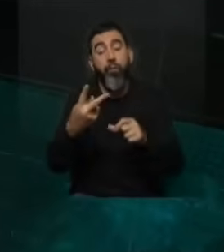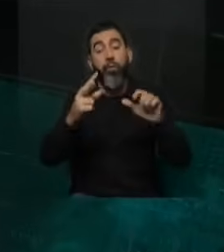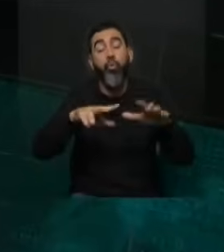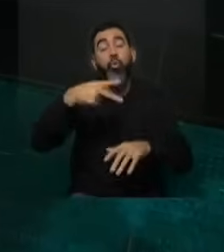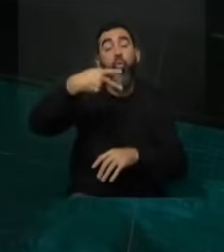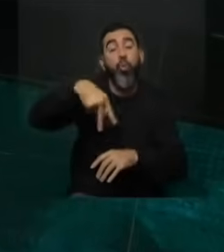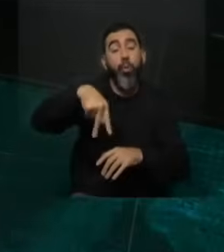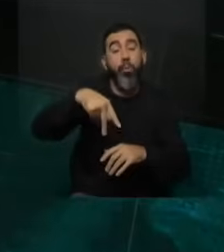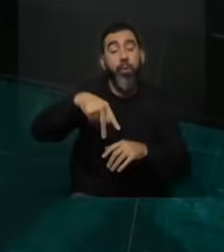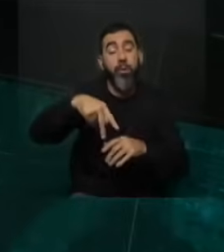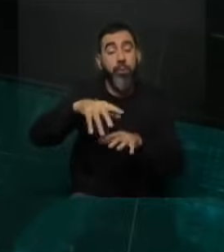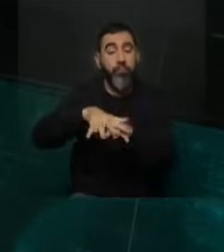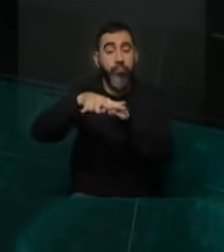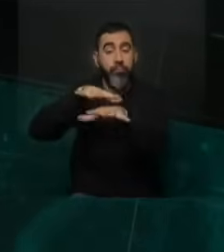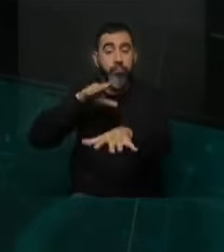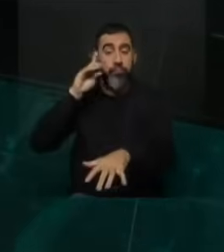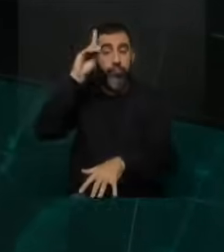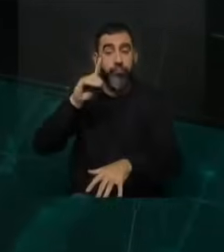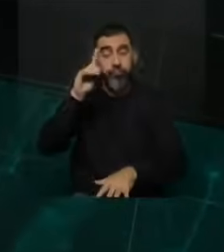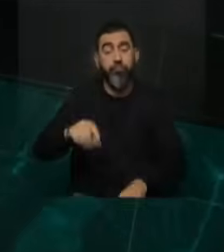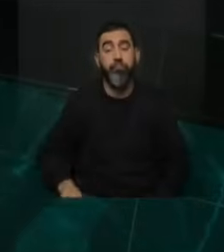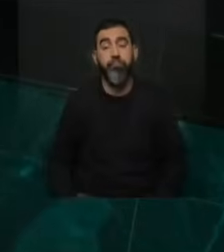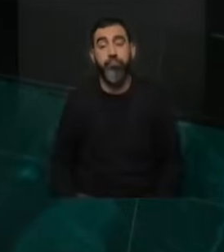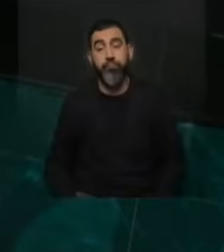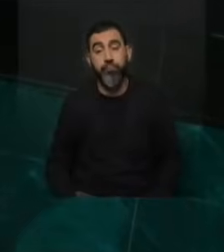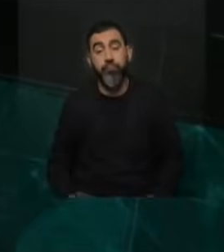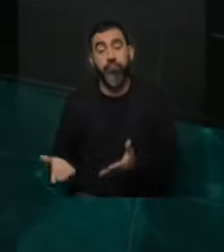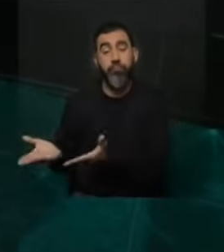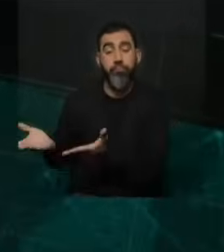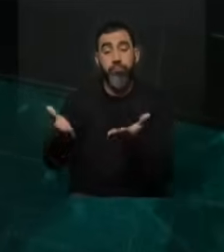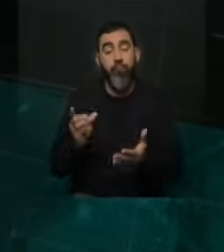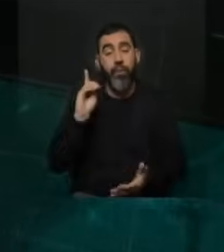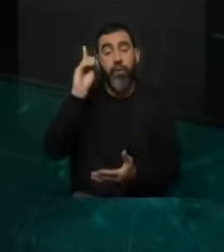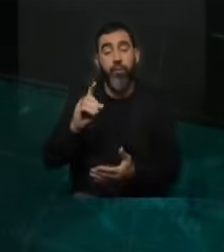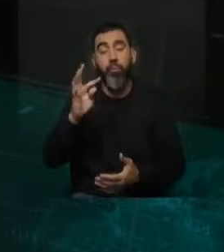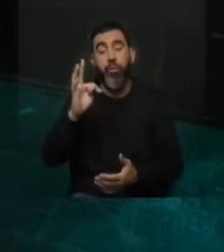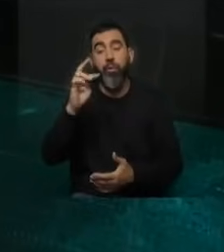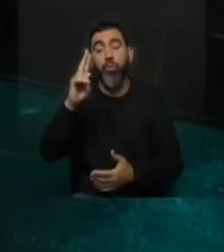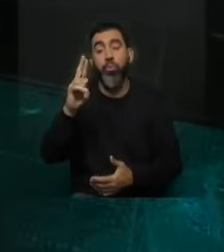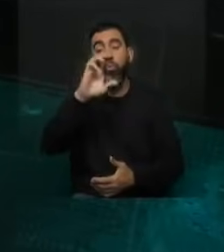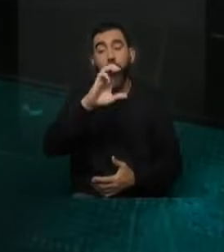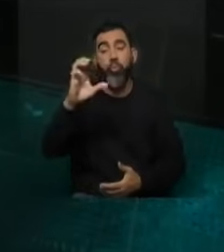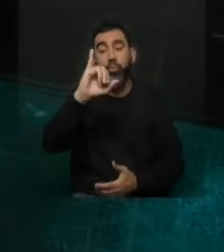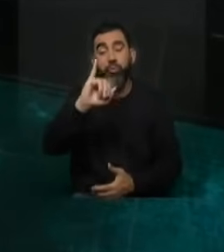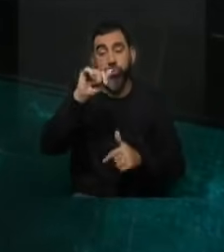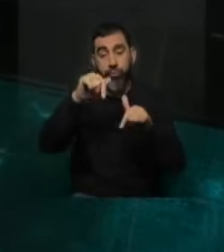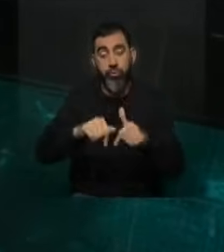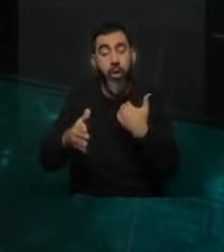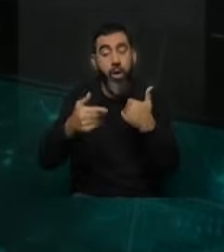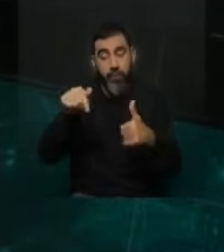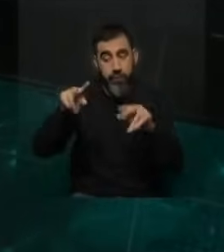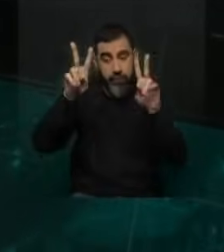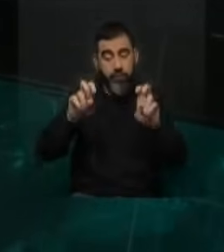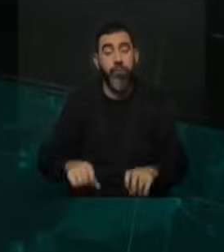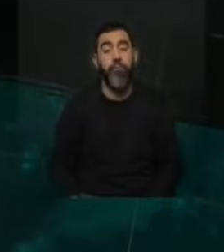noviembre a nivel del plenario y como decíamos vamos a estar recibiendo el diputado del frente amplio Mariano tuchi en nuestra entrevista central para hablar sobre